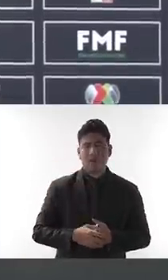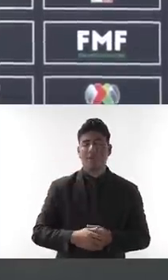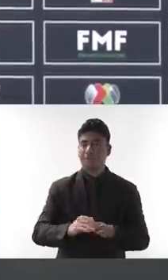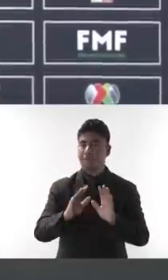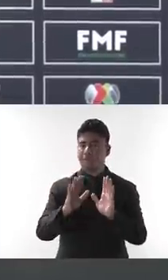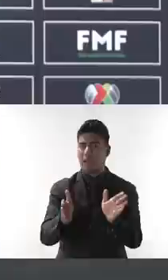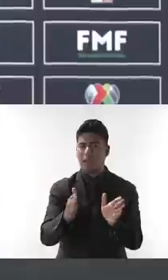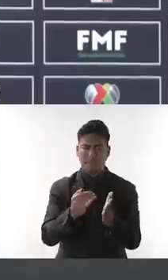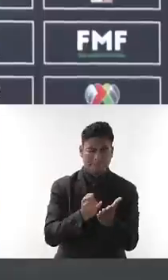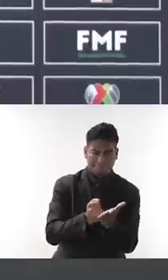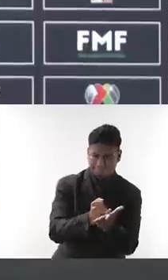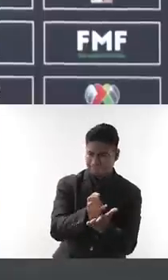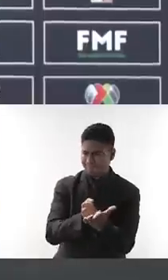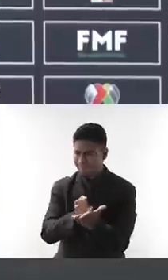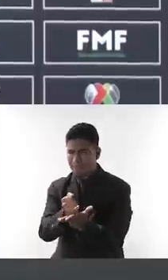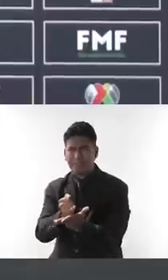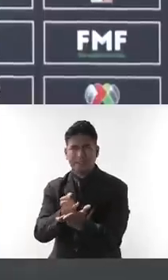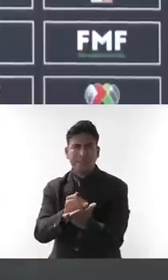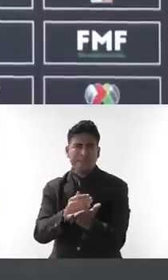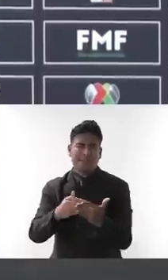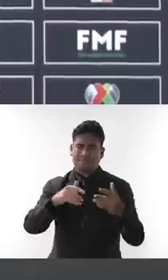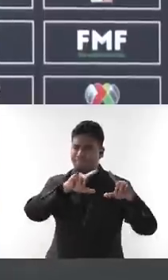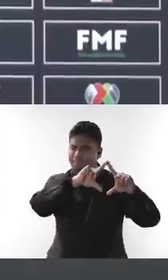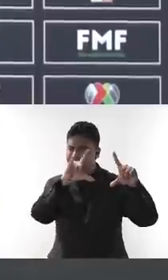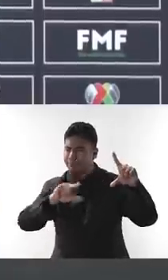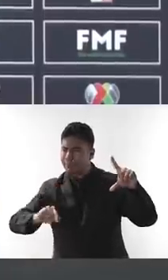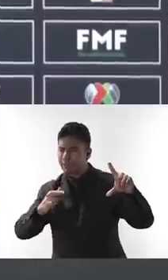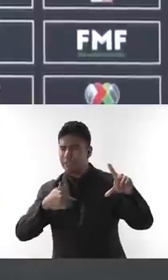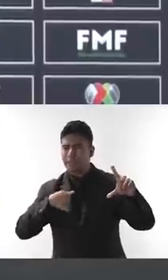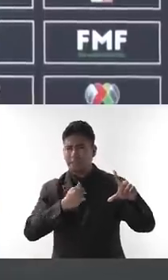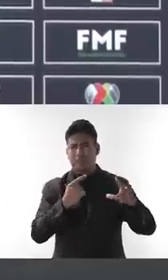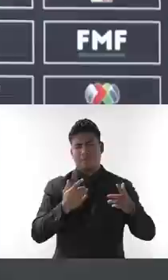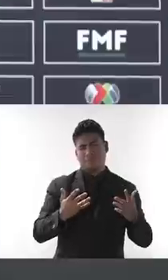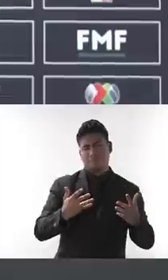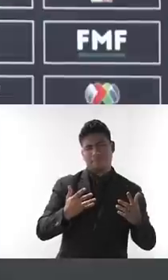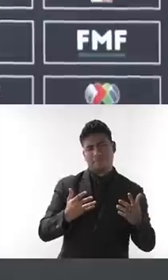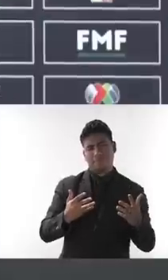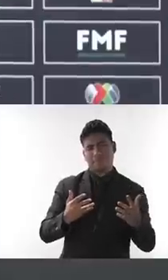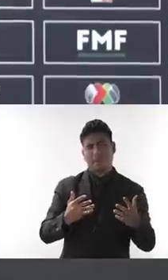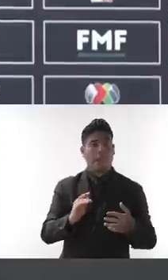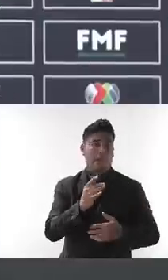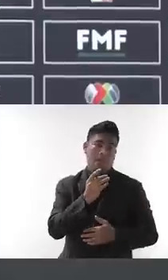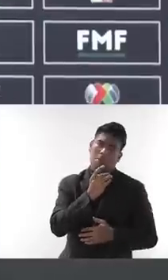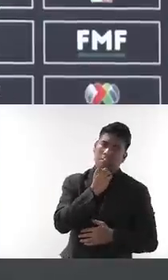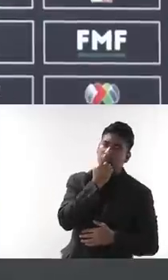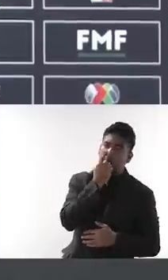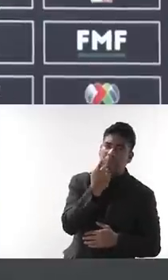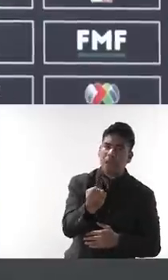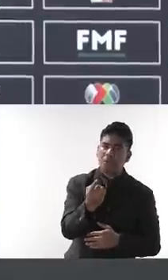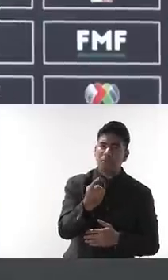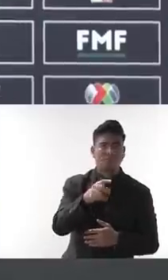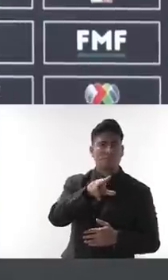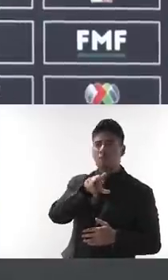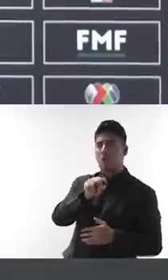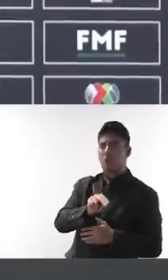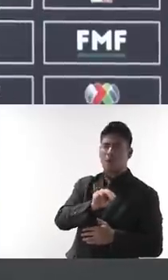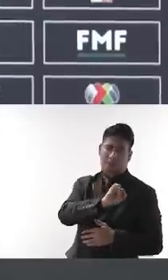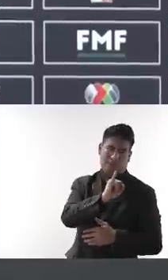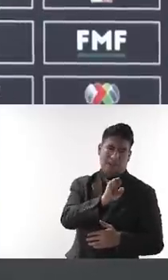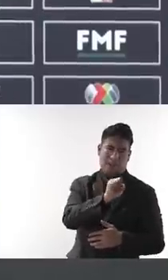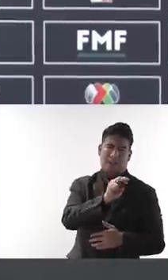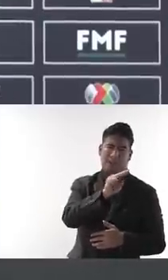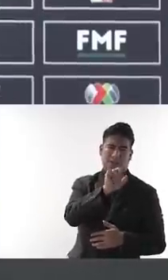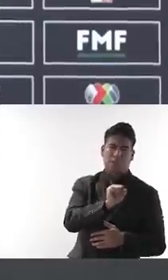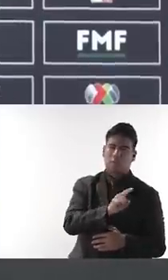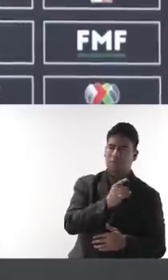Comité de Selecciones Nacionales, ante la negativa de Jesús y en el